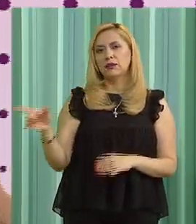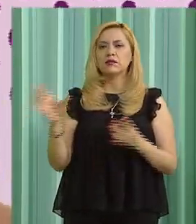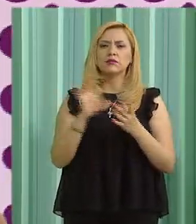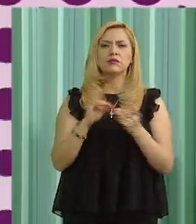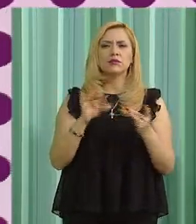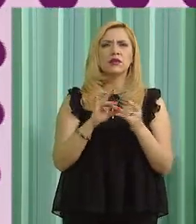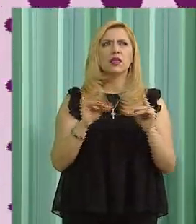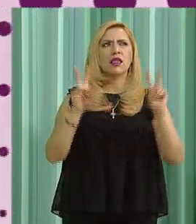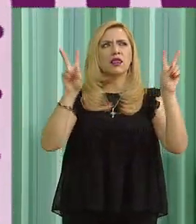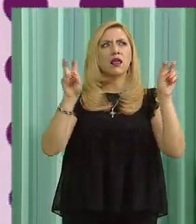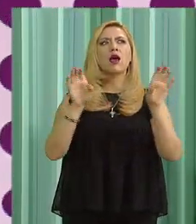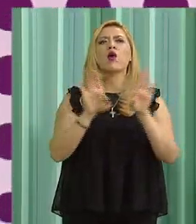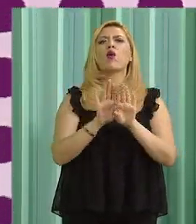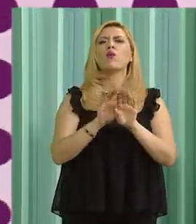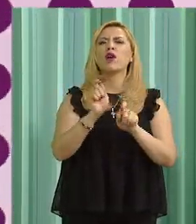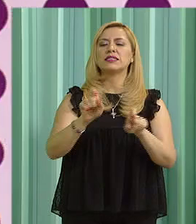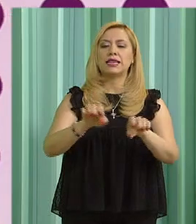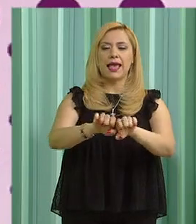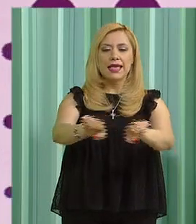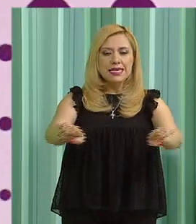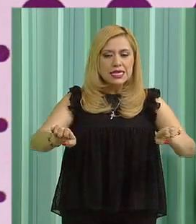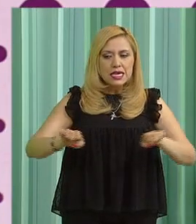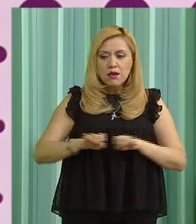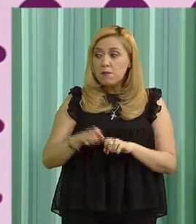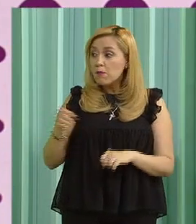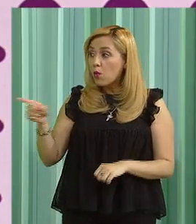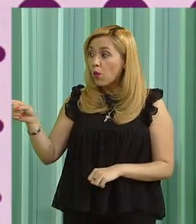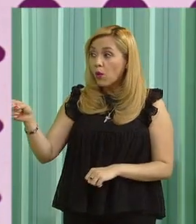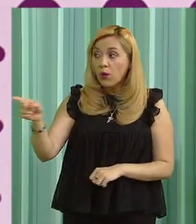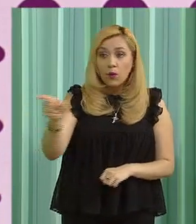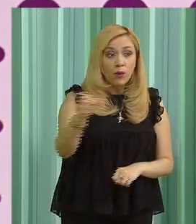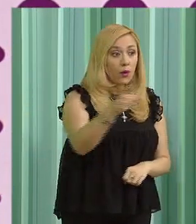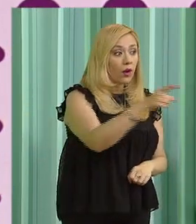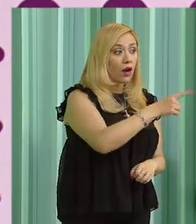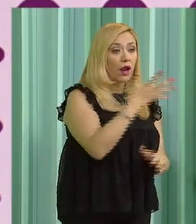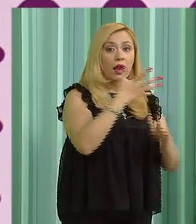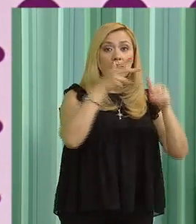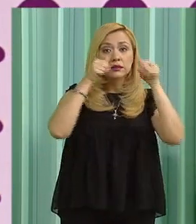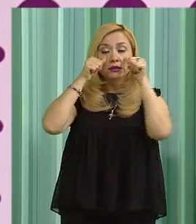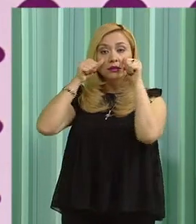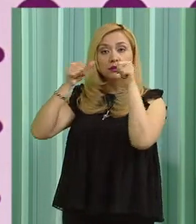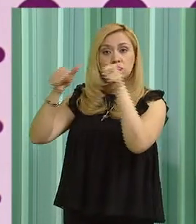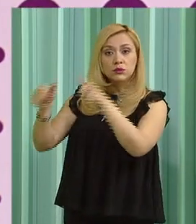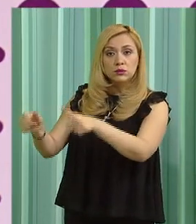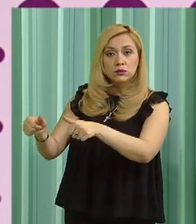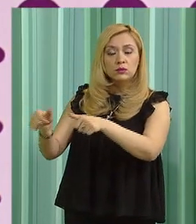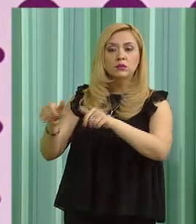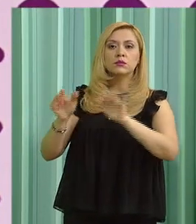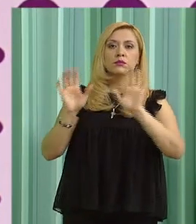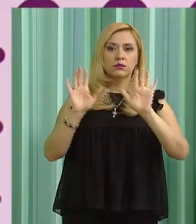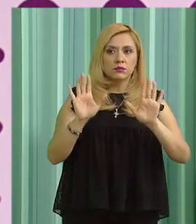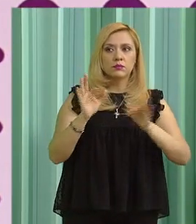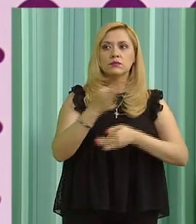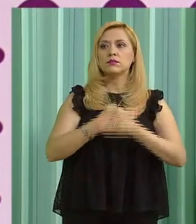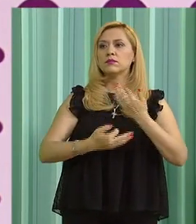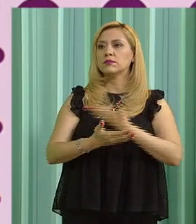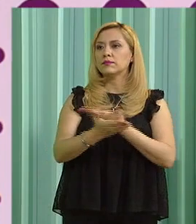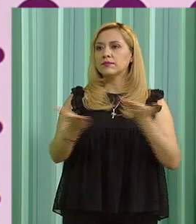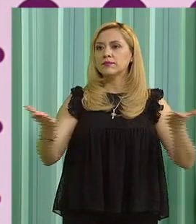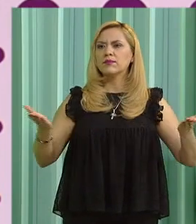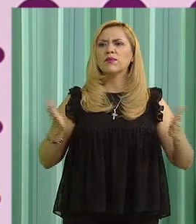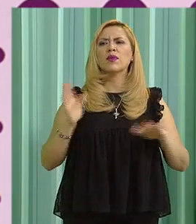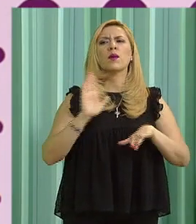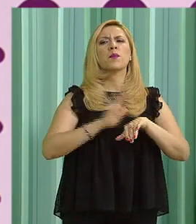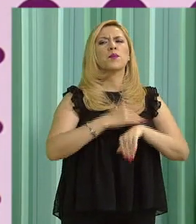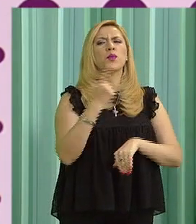tema del equipo que provee esta atención. Y me gustaría preguntar también, bueno, a todos y a todas,